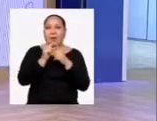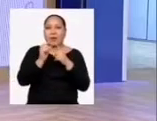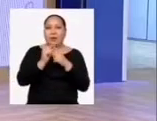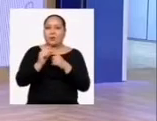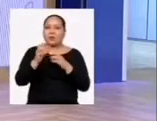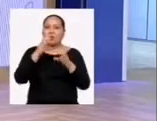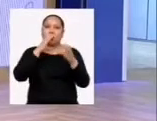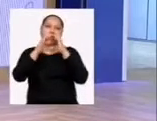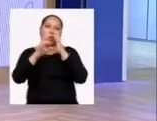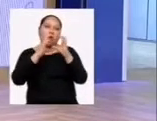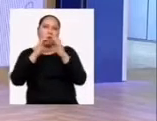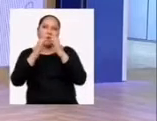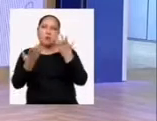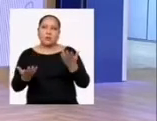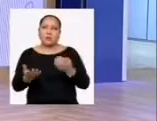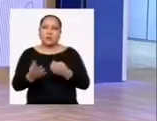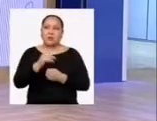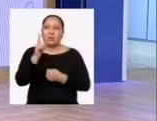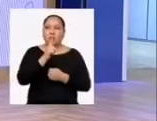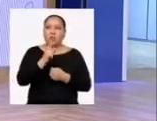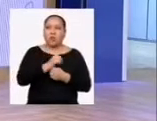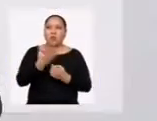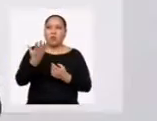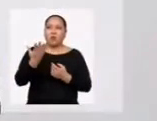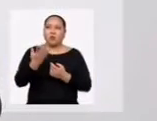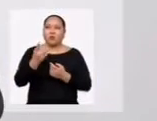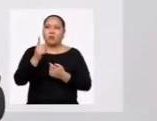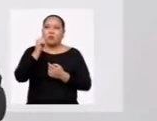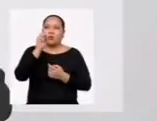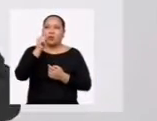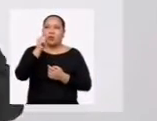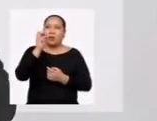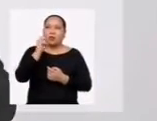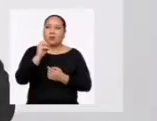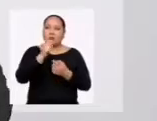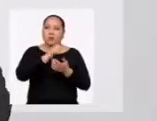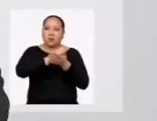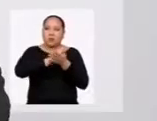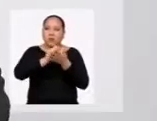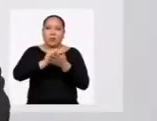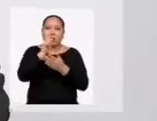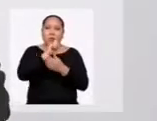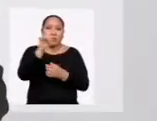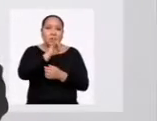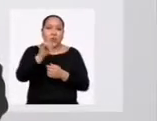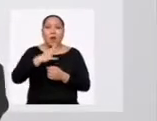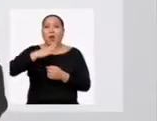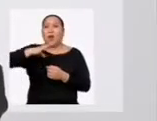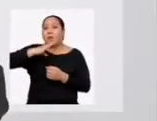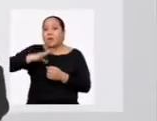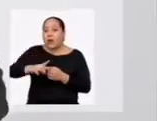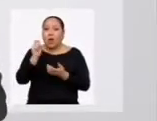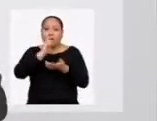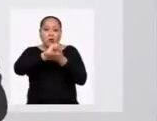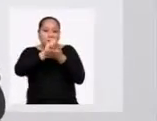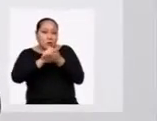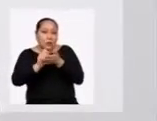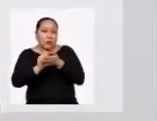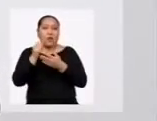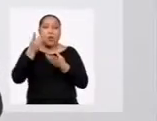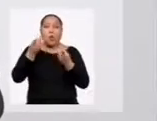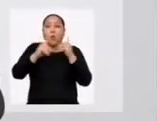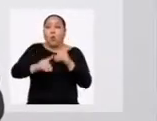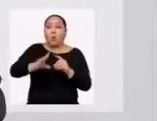una conversación oral, no de un texto escrito. Es que no es lo mismo hablar que escribir.